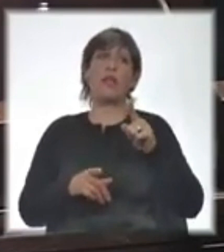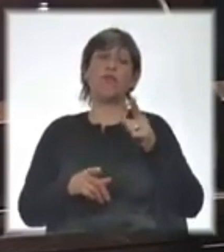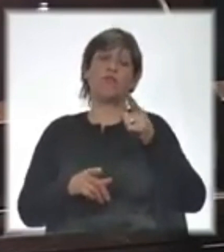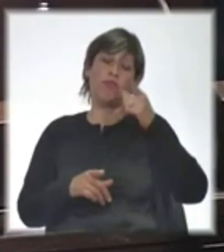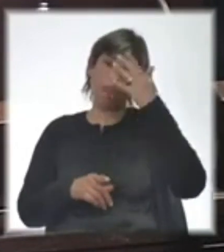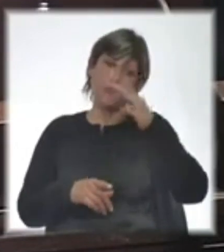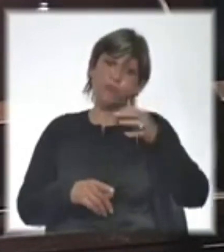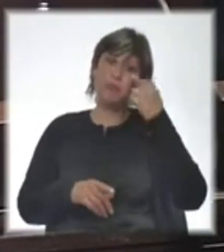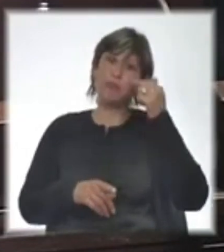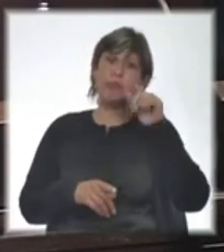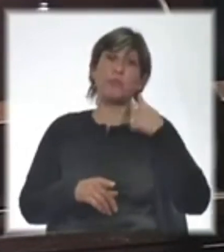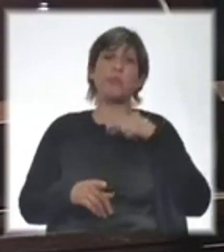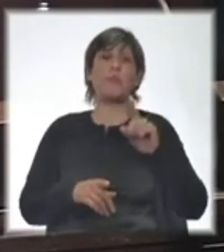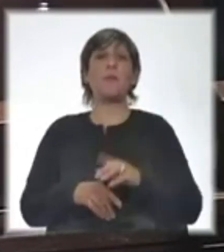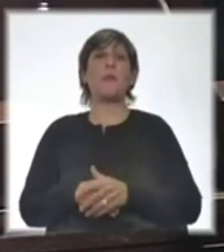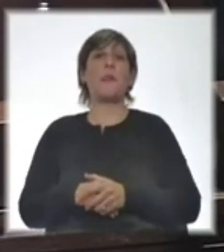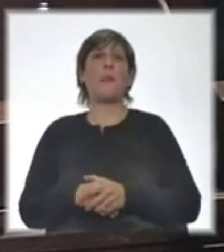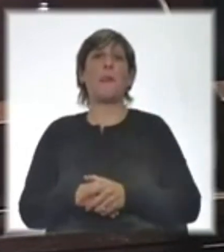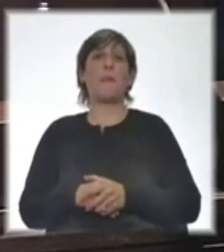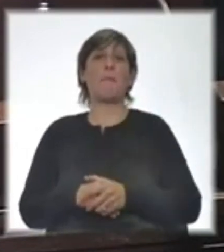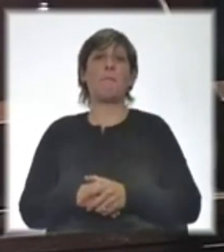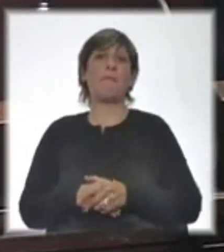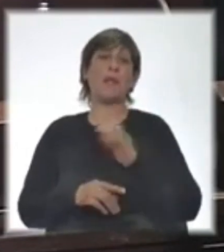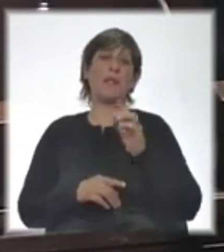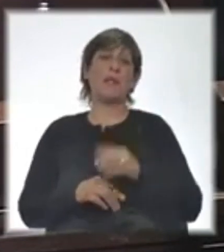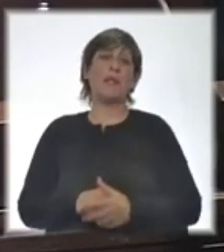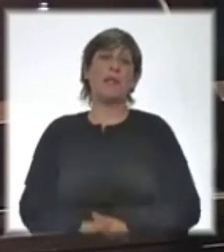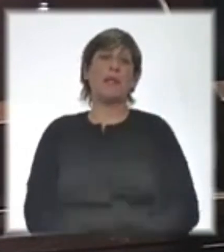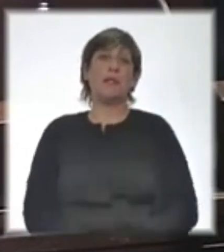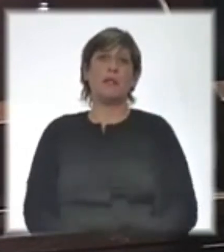más de una vez que había que levantar un monumento en algún momento.